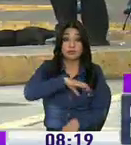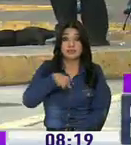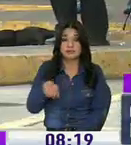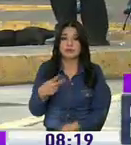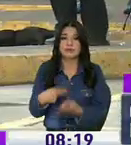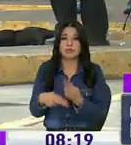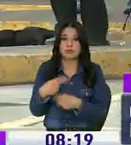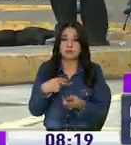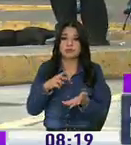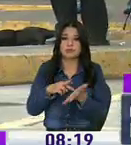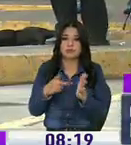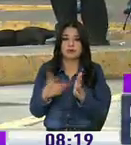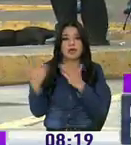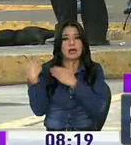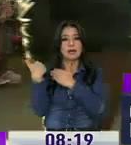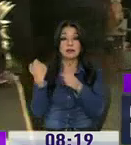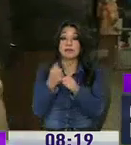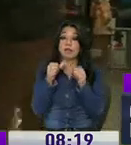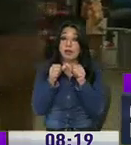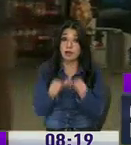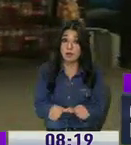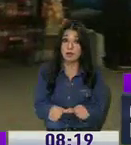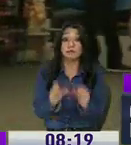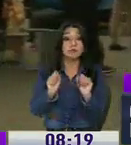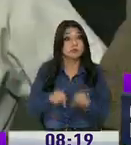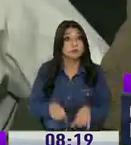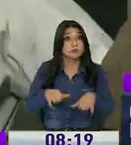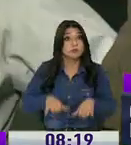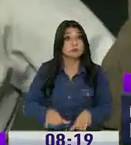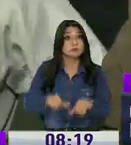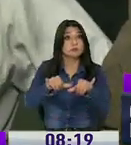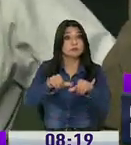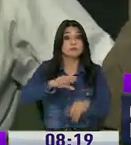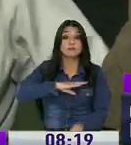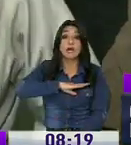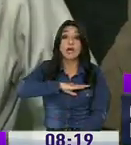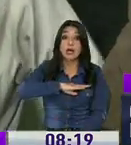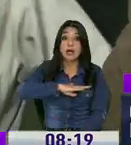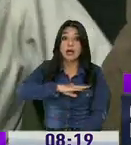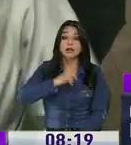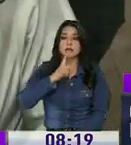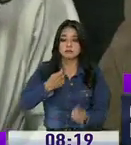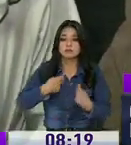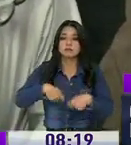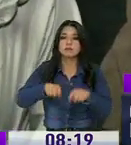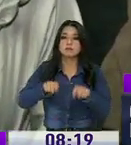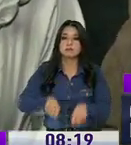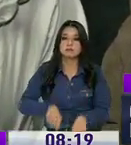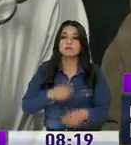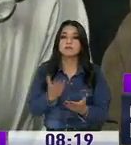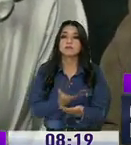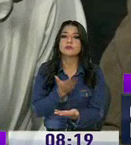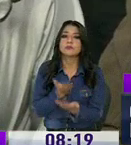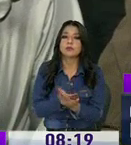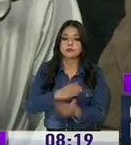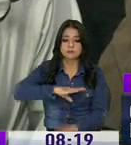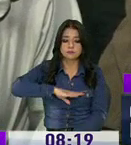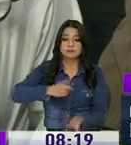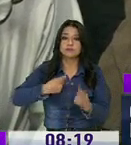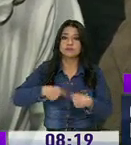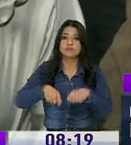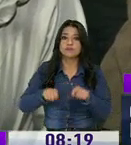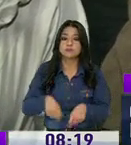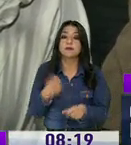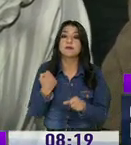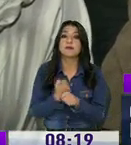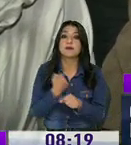cual garantizaría una estabilidad laboral a largo plazo. El señor alcalde ha planteado la suscripción de un convenio que genere estabilidad a